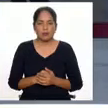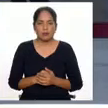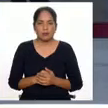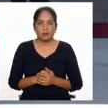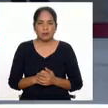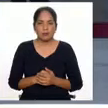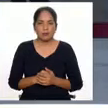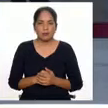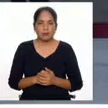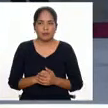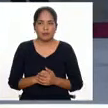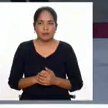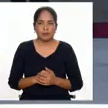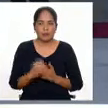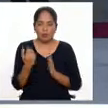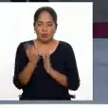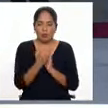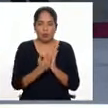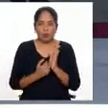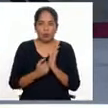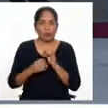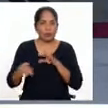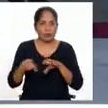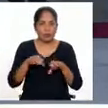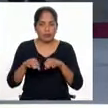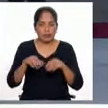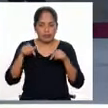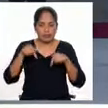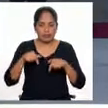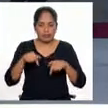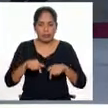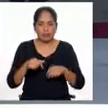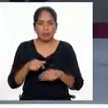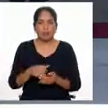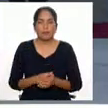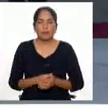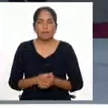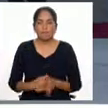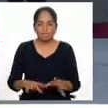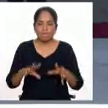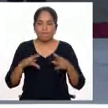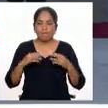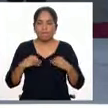hacer en el sector, hemos asumido el reto.